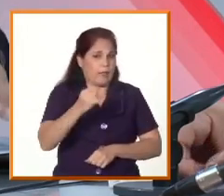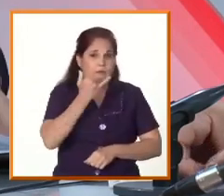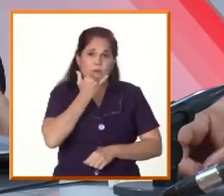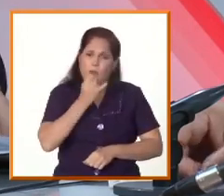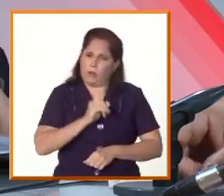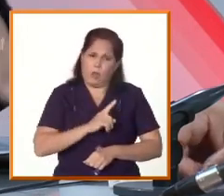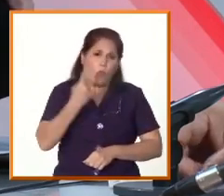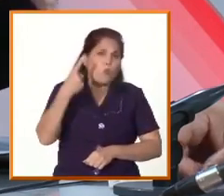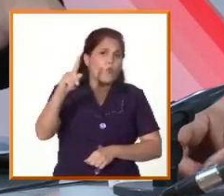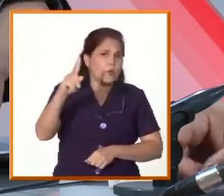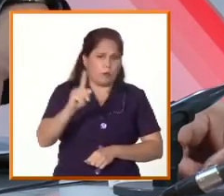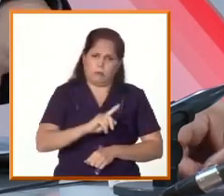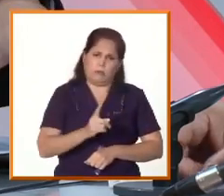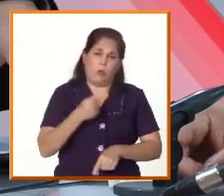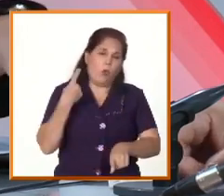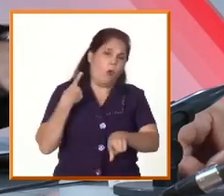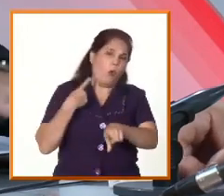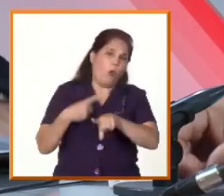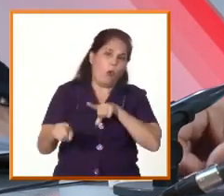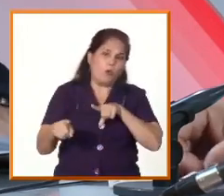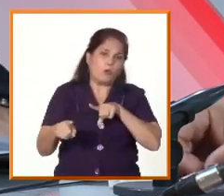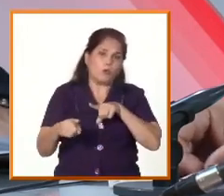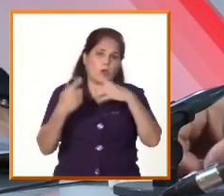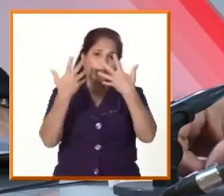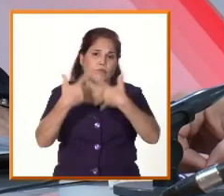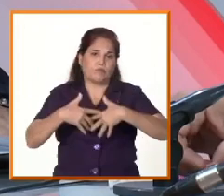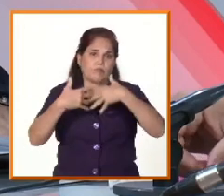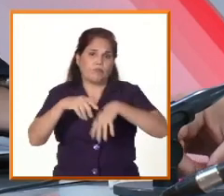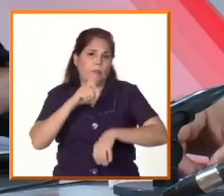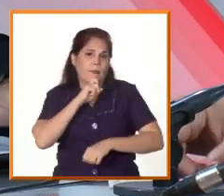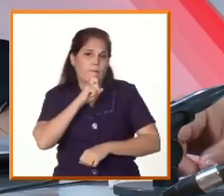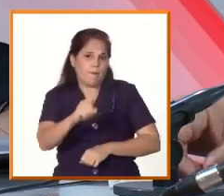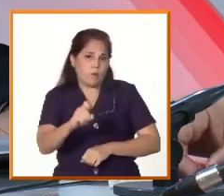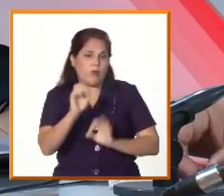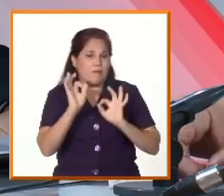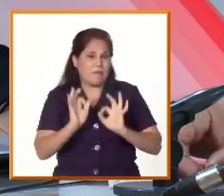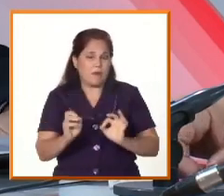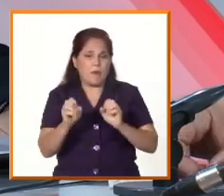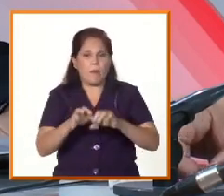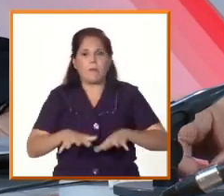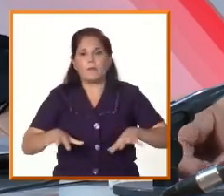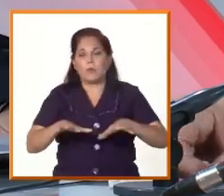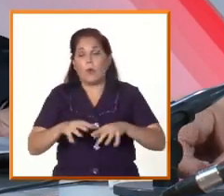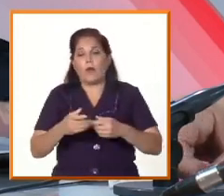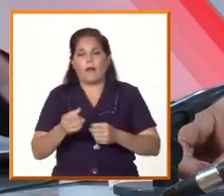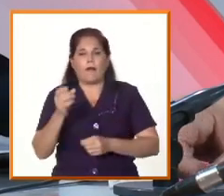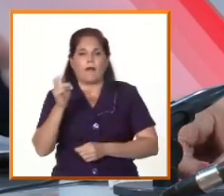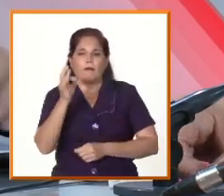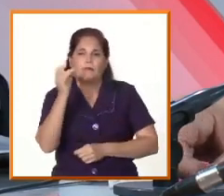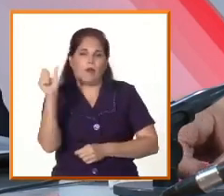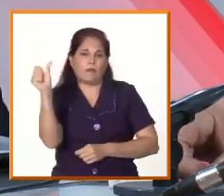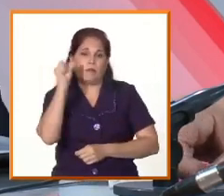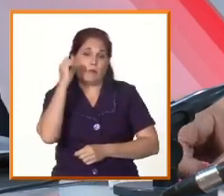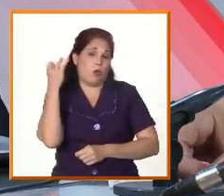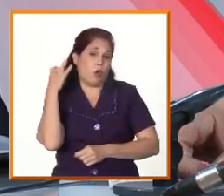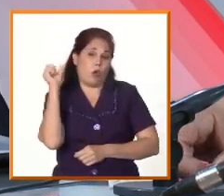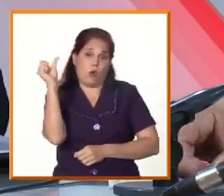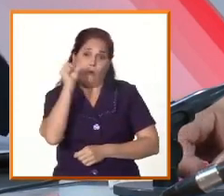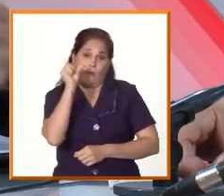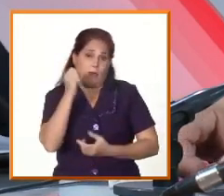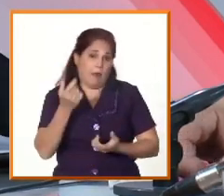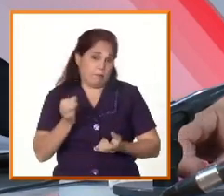una de las producciones también del grupo que se ha tenido que enfrentar a muchos desafíos ha sido la producción de bebidas alcohólicas que es algo que